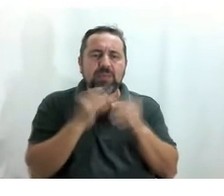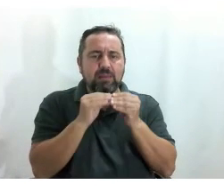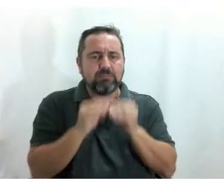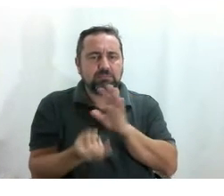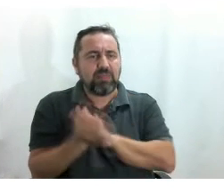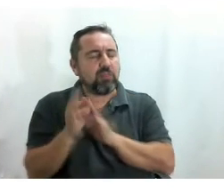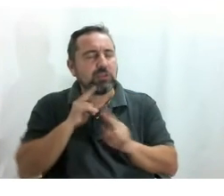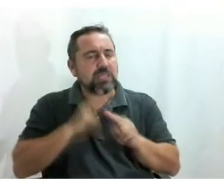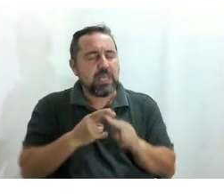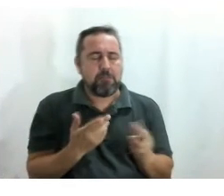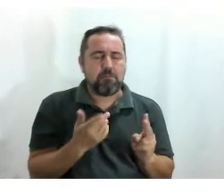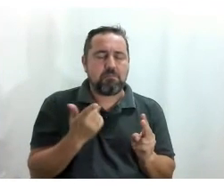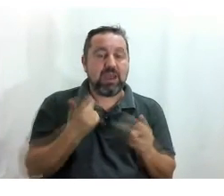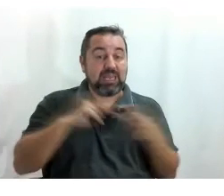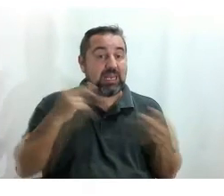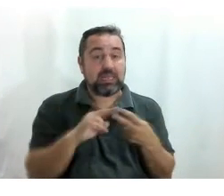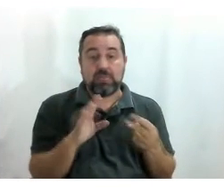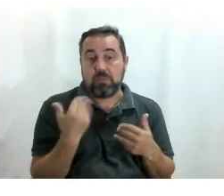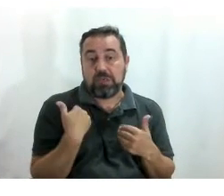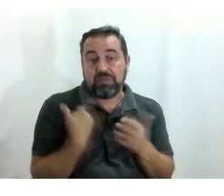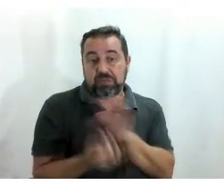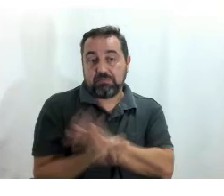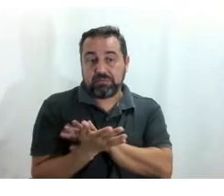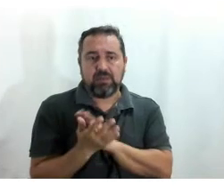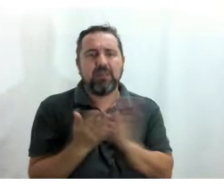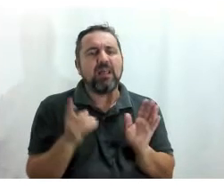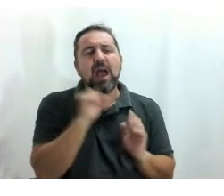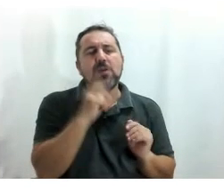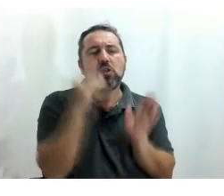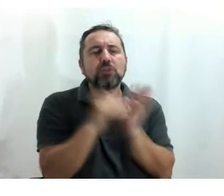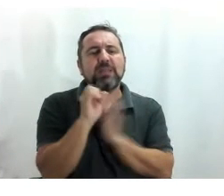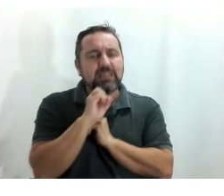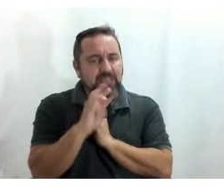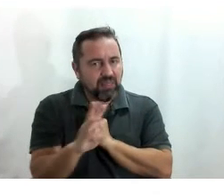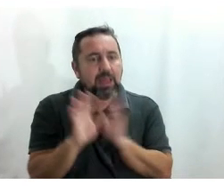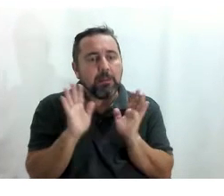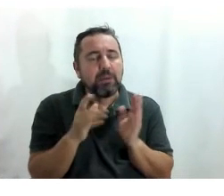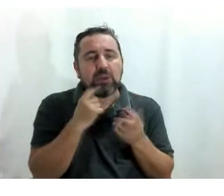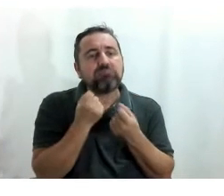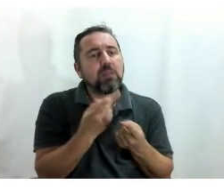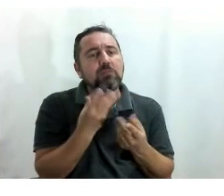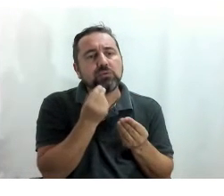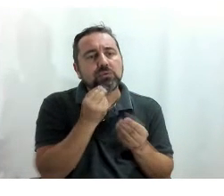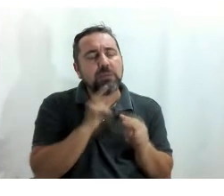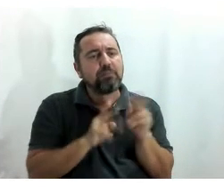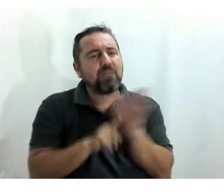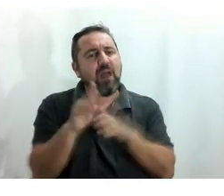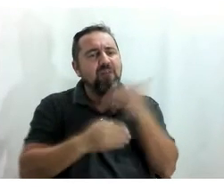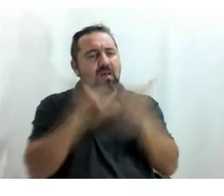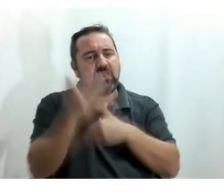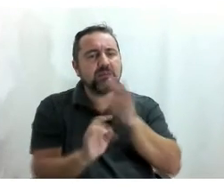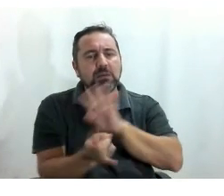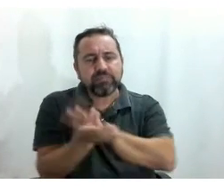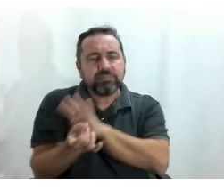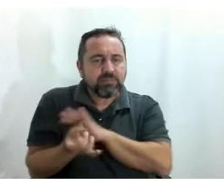genética muy reciente, del año 2013, pero que ha proporcionado muchos avances en cuanto a la